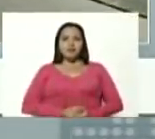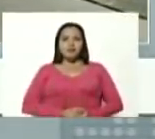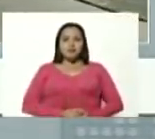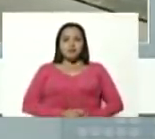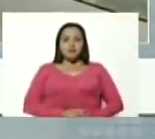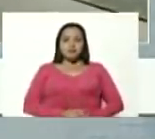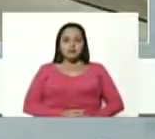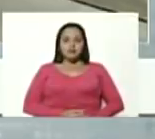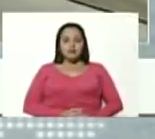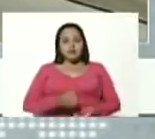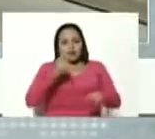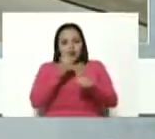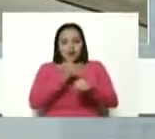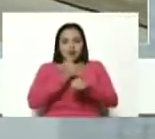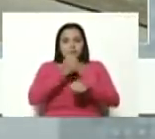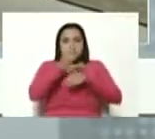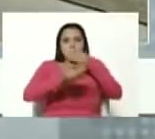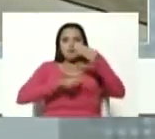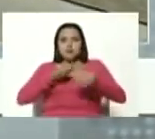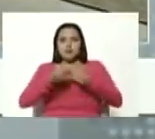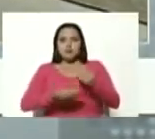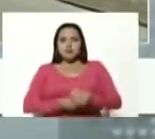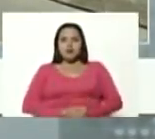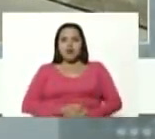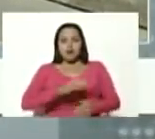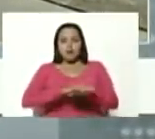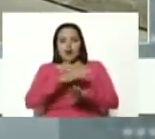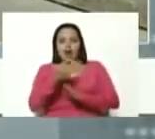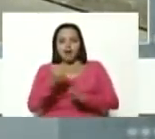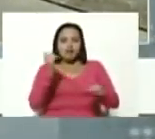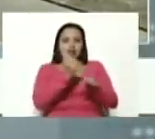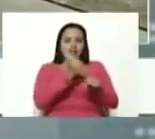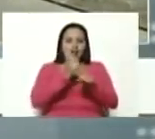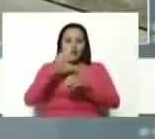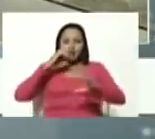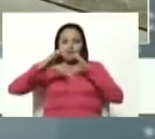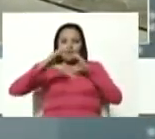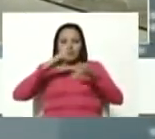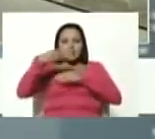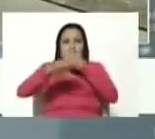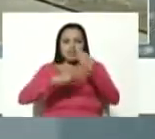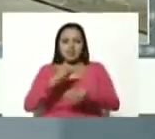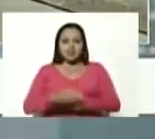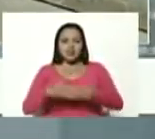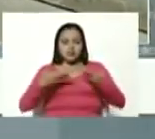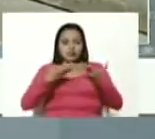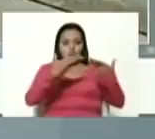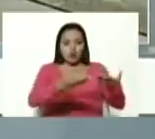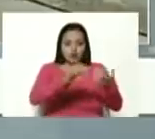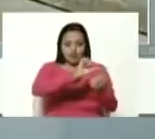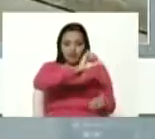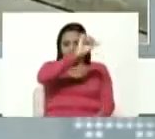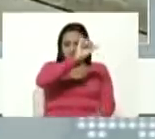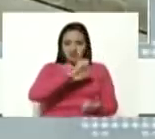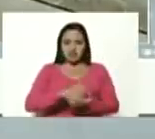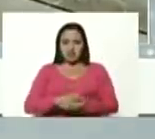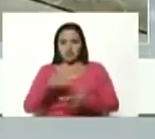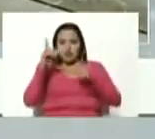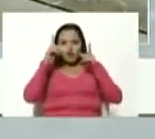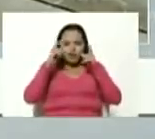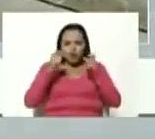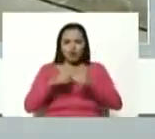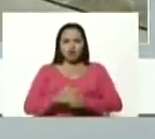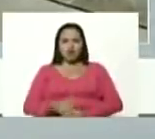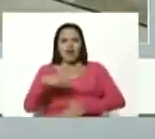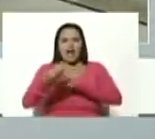con sus funciones, pero tiene un gran poder comunicacional. Tú dejas un afiche, dejas una foto,